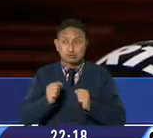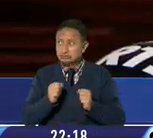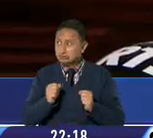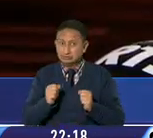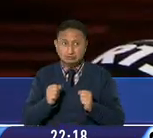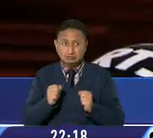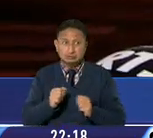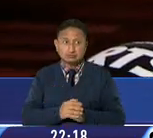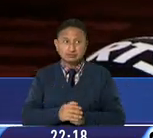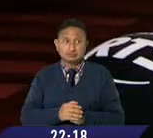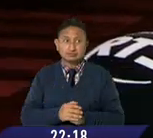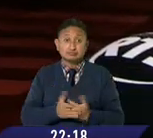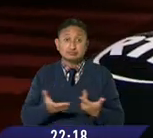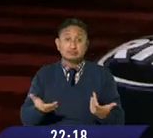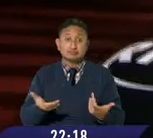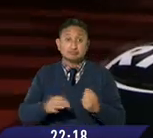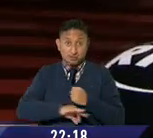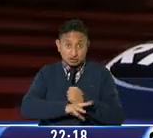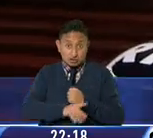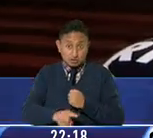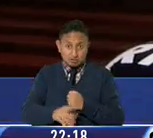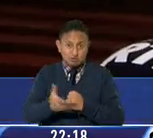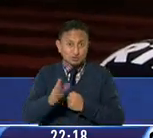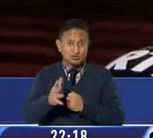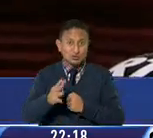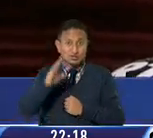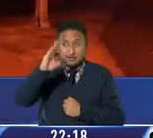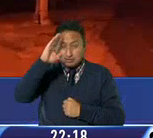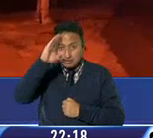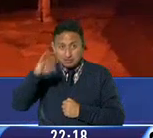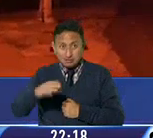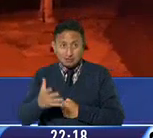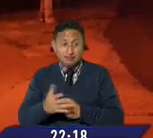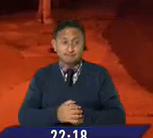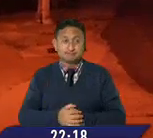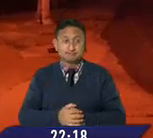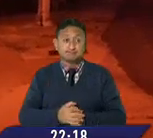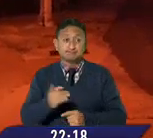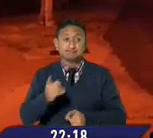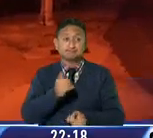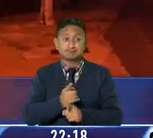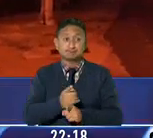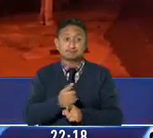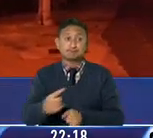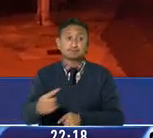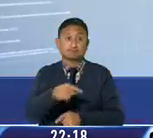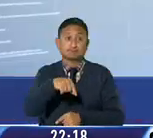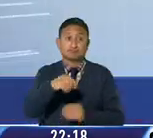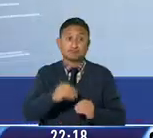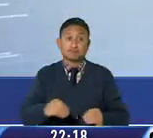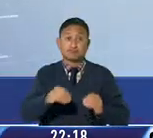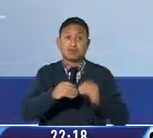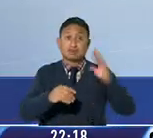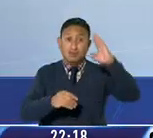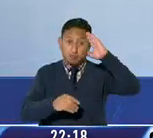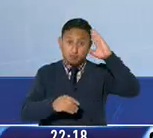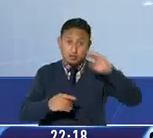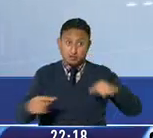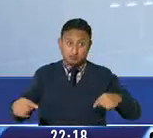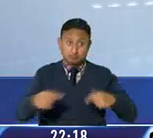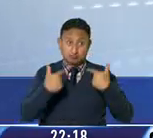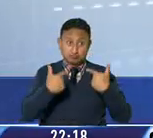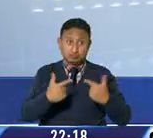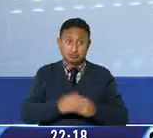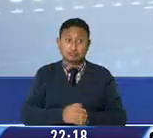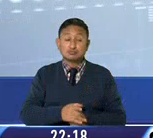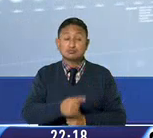roban porque no hay seguridad por abajo. No hay guardia, seguridad. Por ello solicitan más presencia policial en la zona. Aseguran